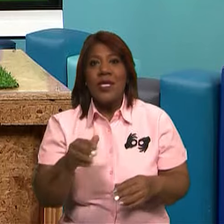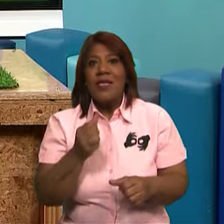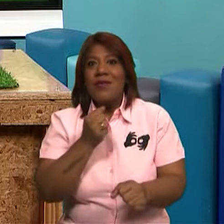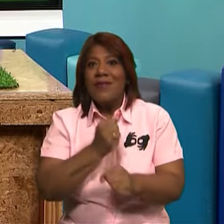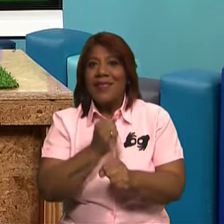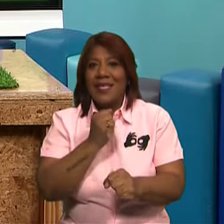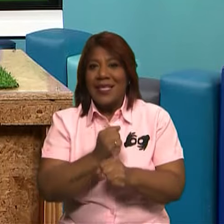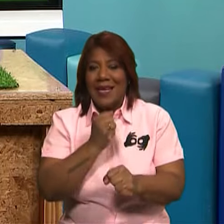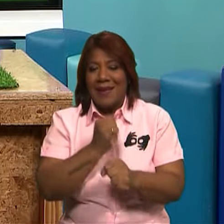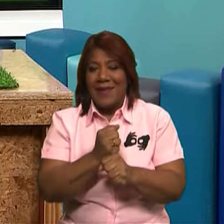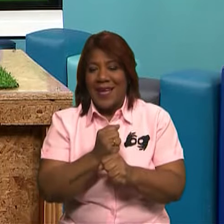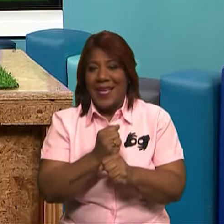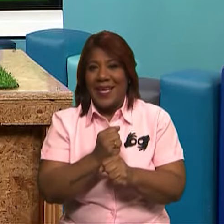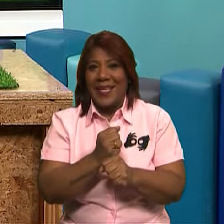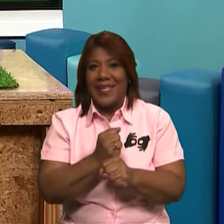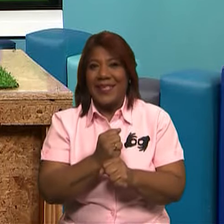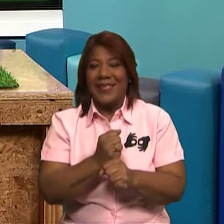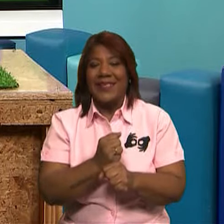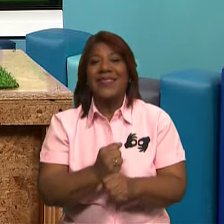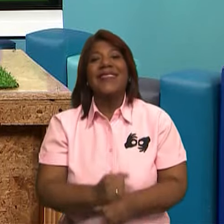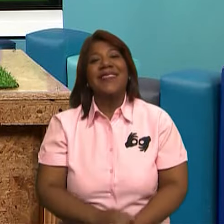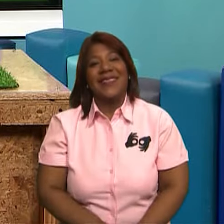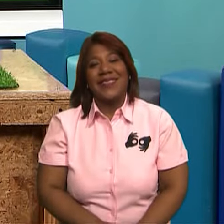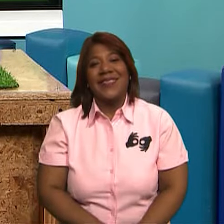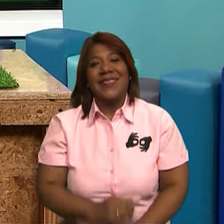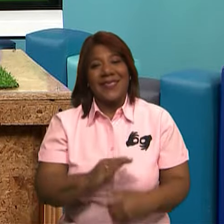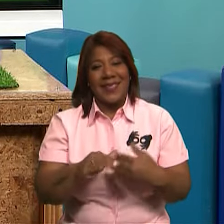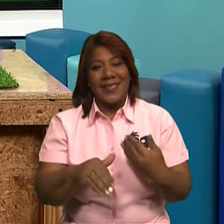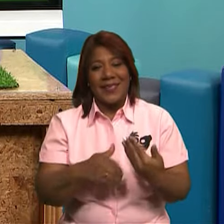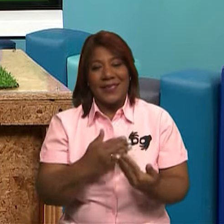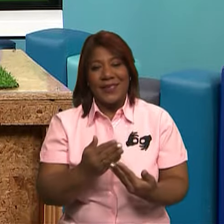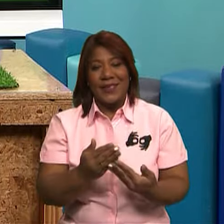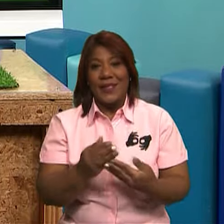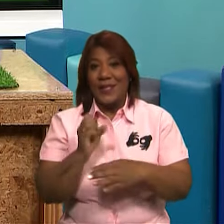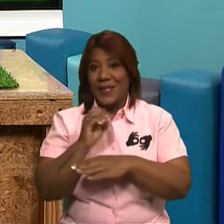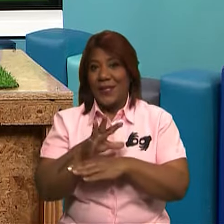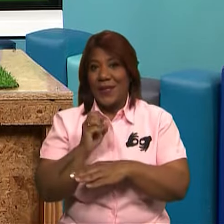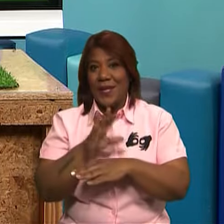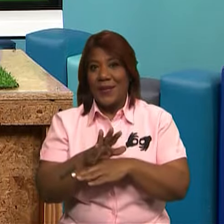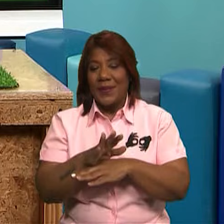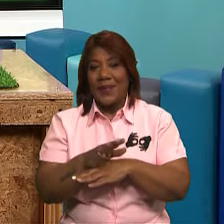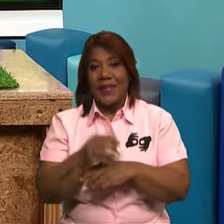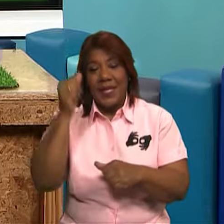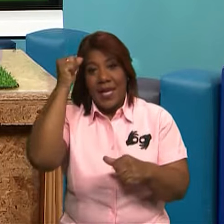Esto es la parte más importante. Así que, bien chicos, es todo por el día de hoy.